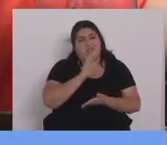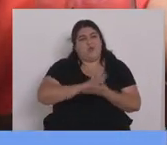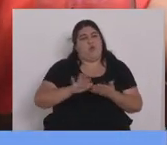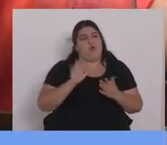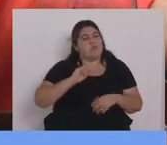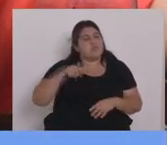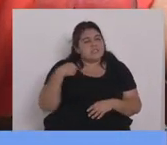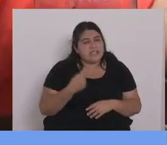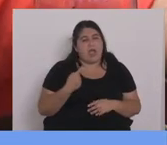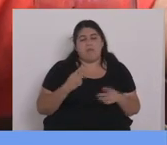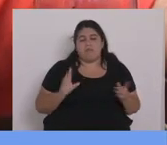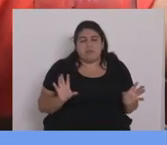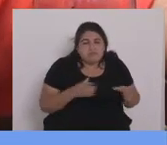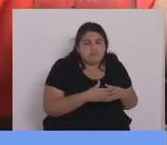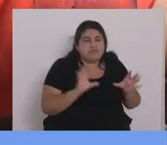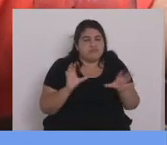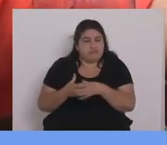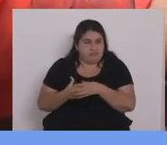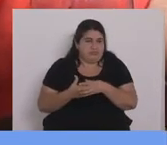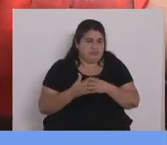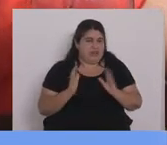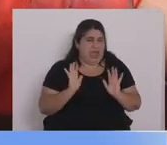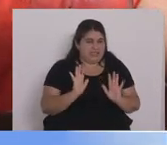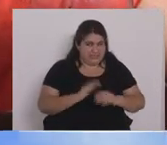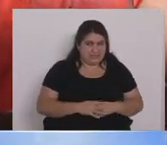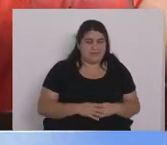hemos formado frente de partes electorales.